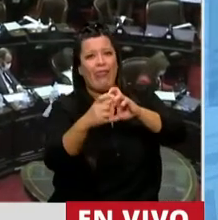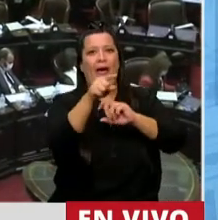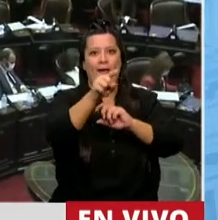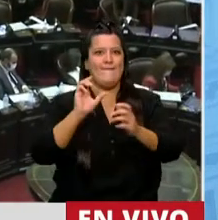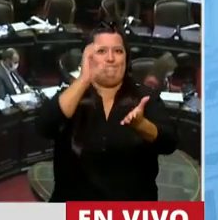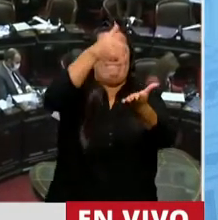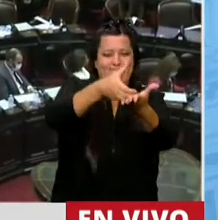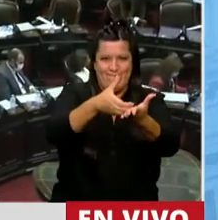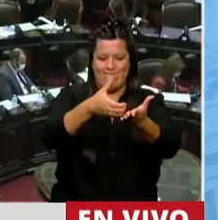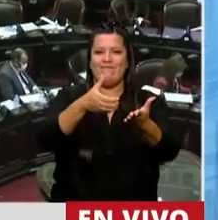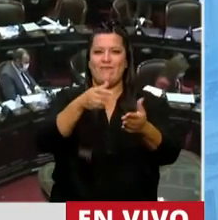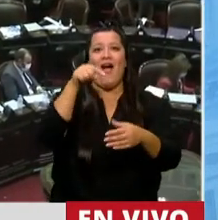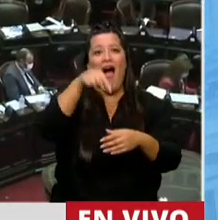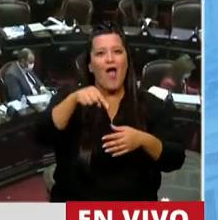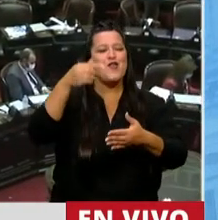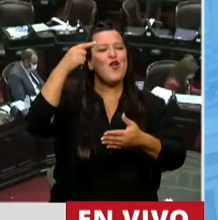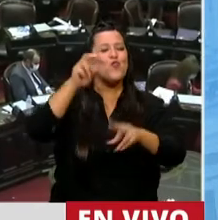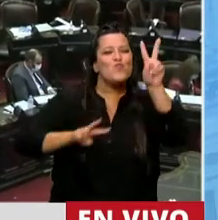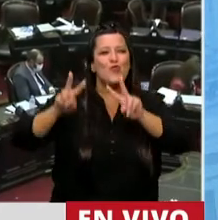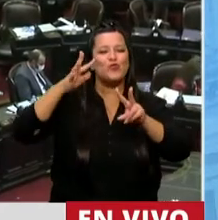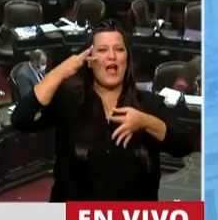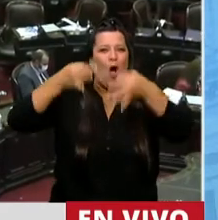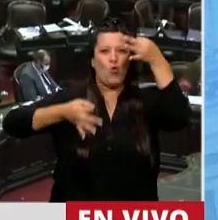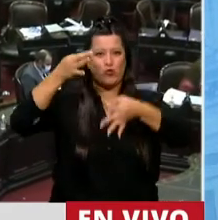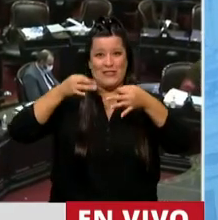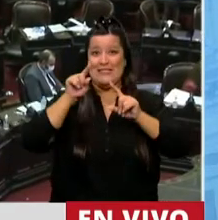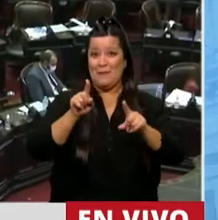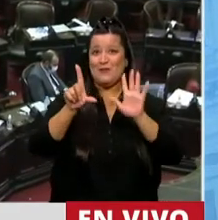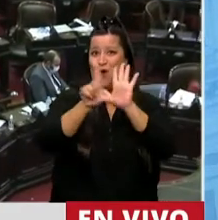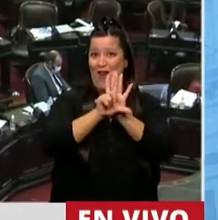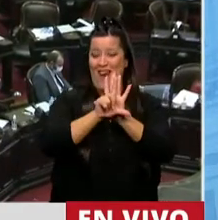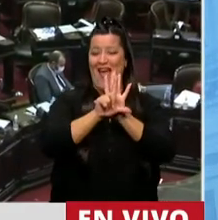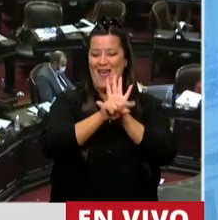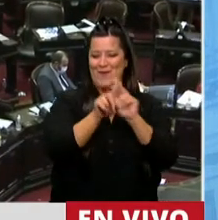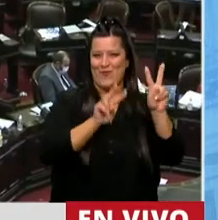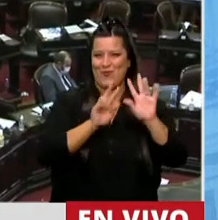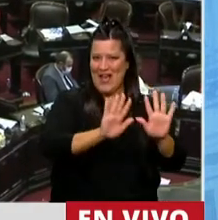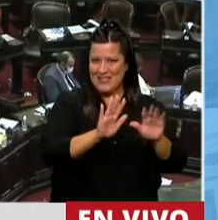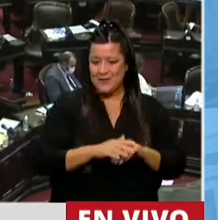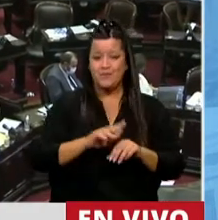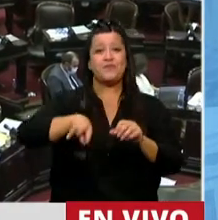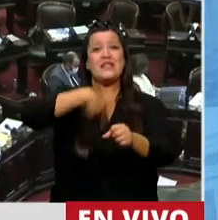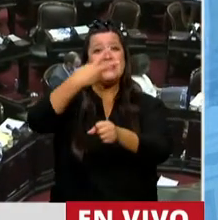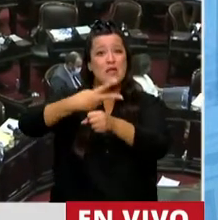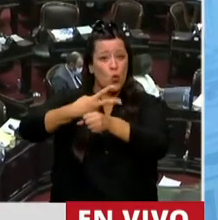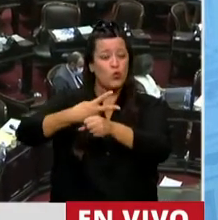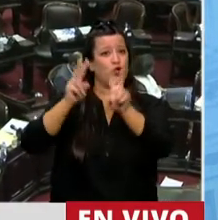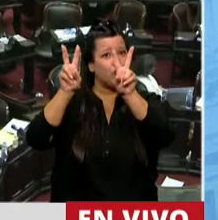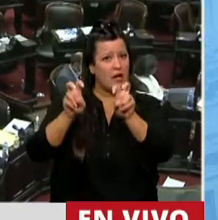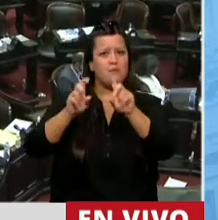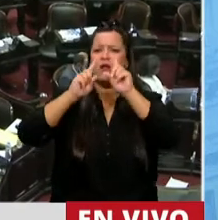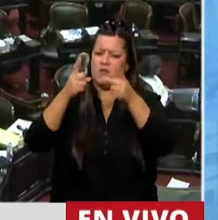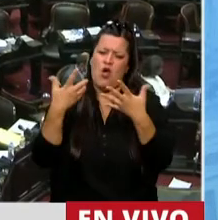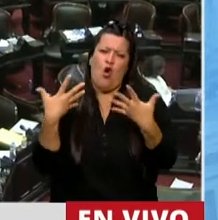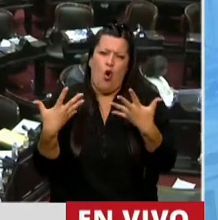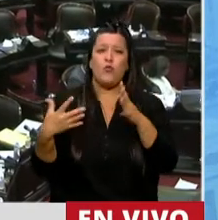hacer un acto de justicia y esta ley es lo que intenta modificar. Y la segunda cuestión, obviamente, es que